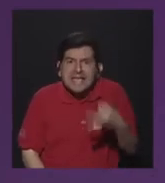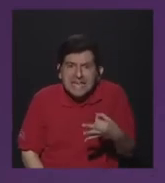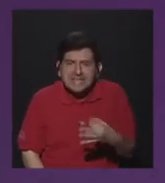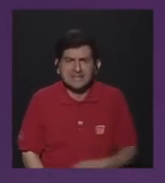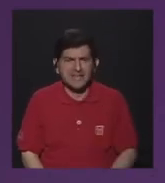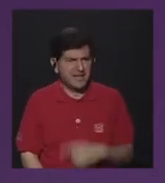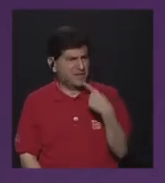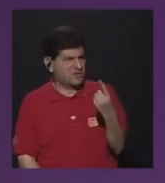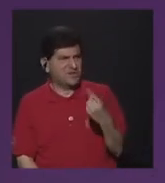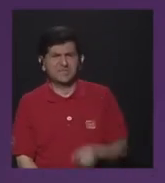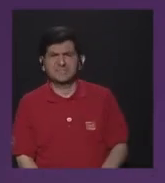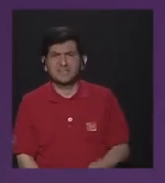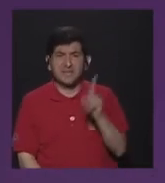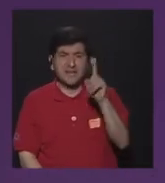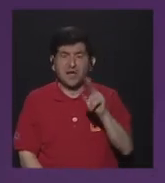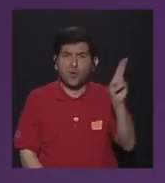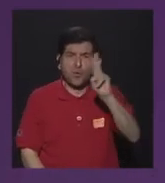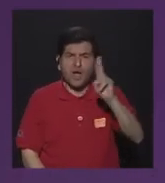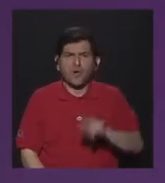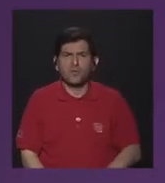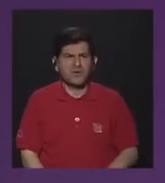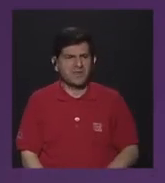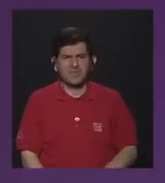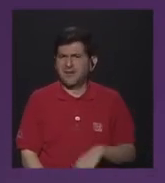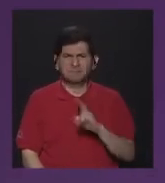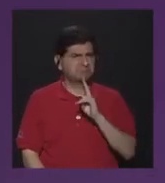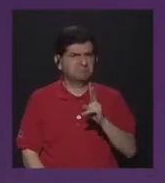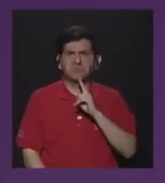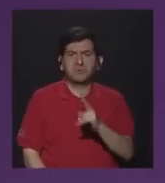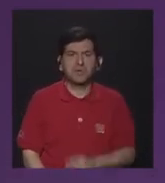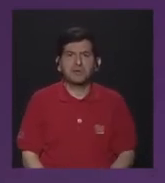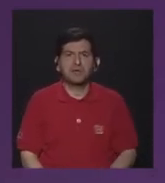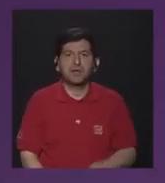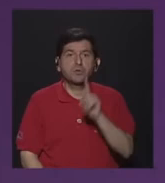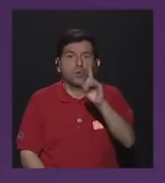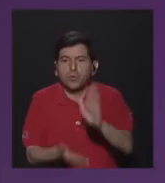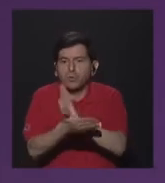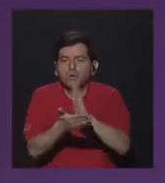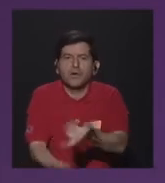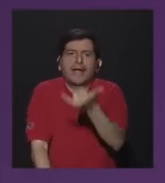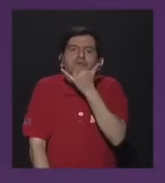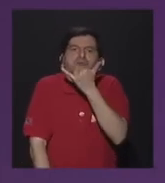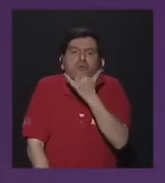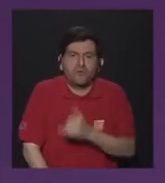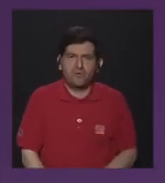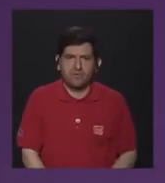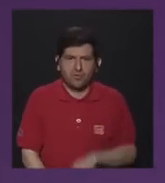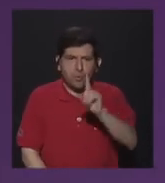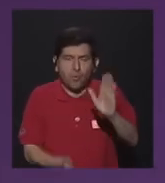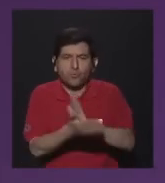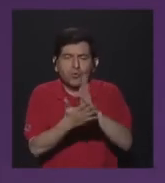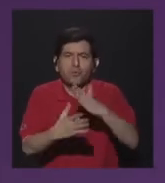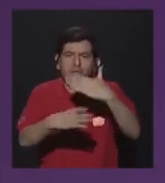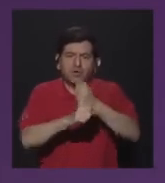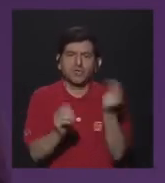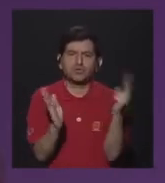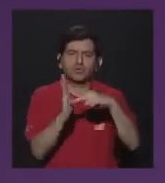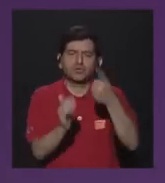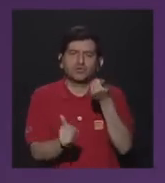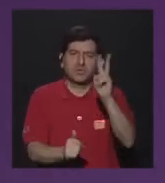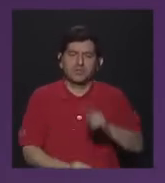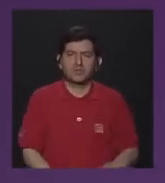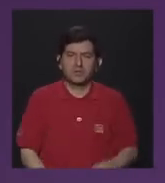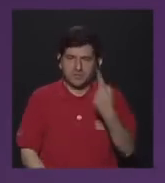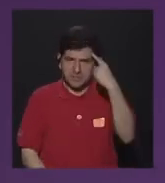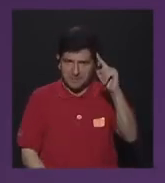desacreditando una unidad académica basado en un documento erróneo esto fue un documento hecho en el 2012 para la